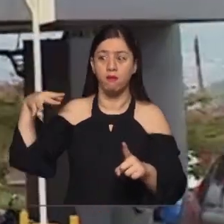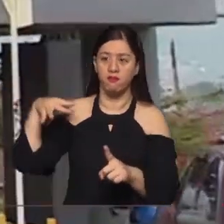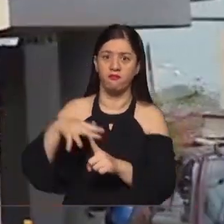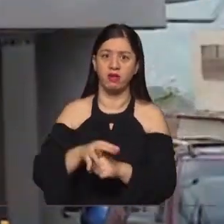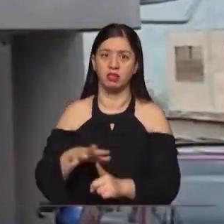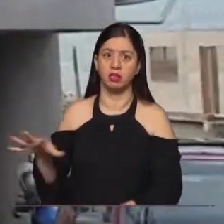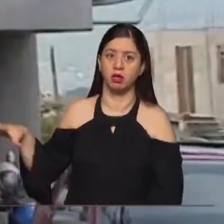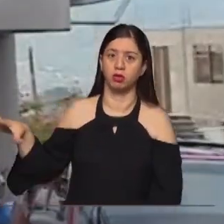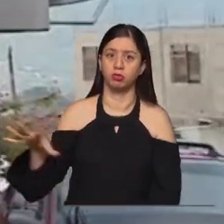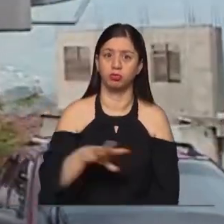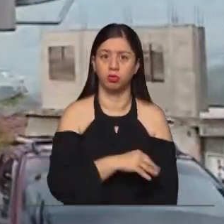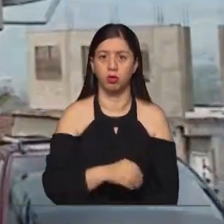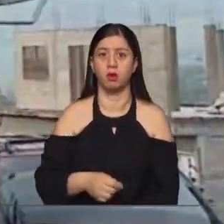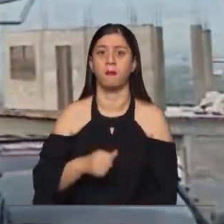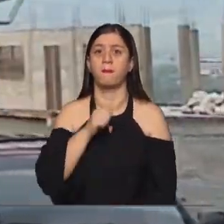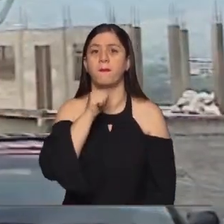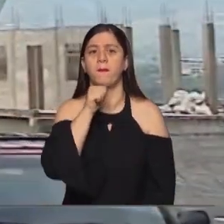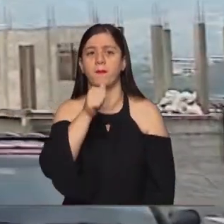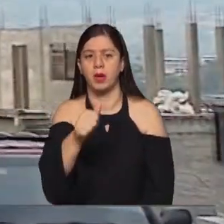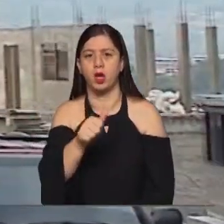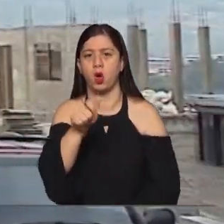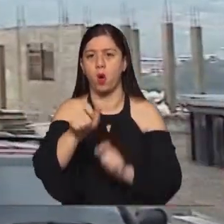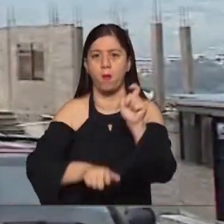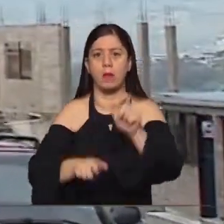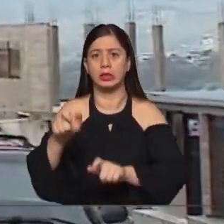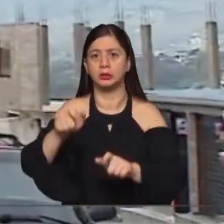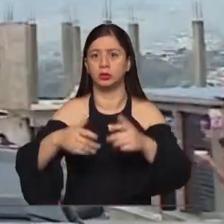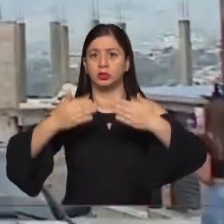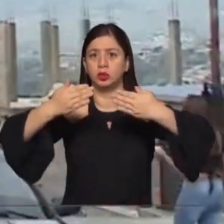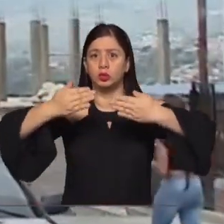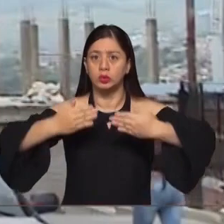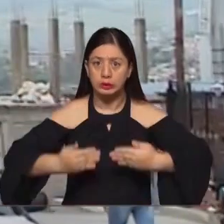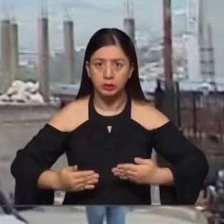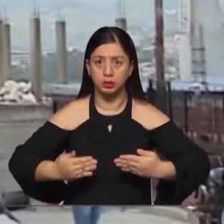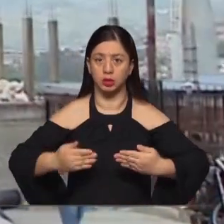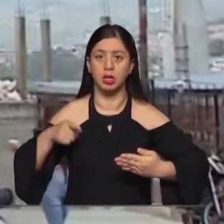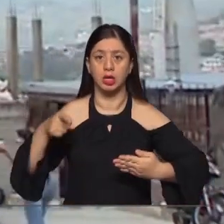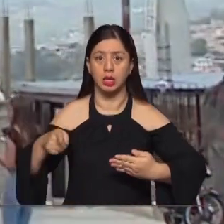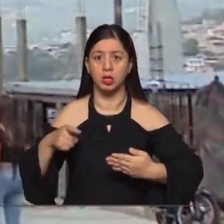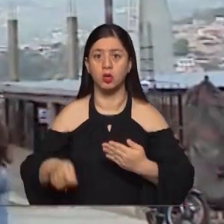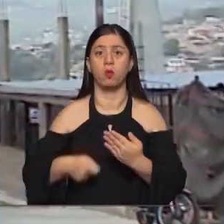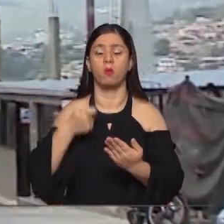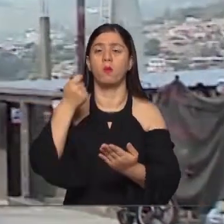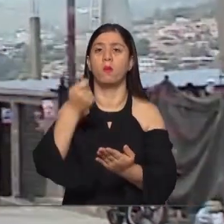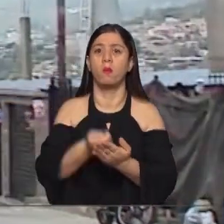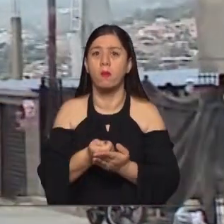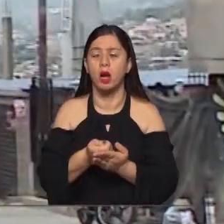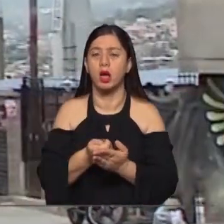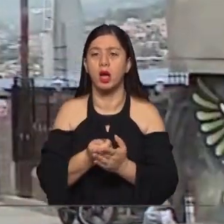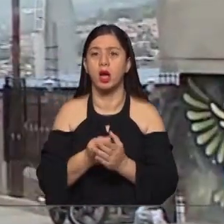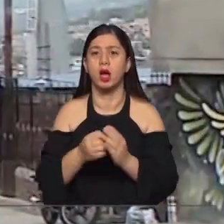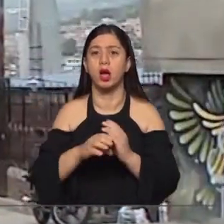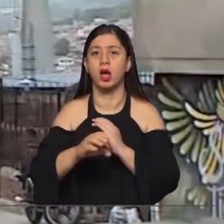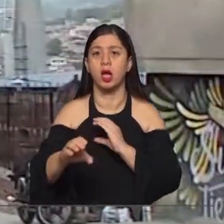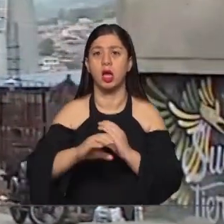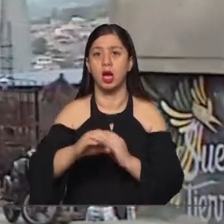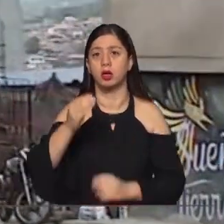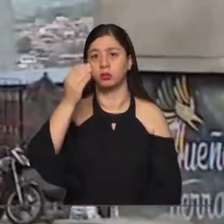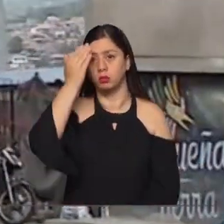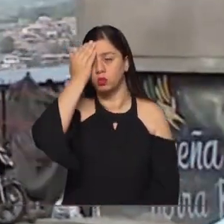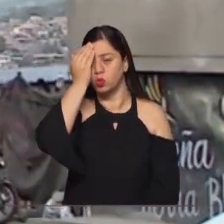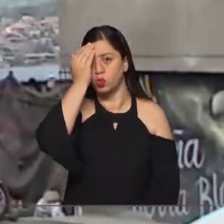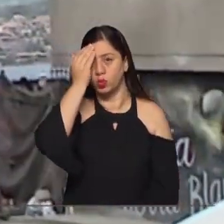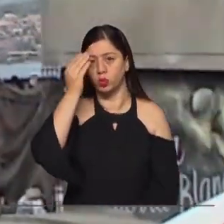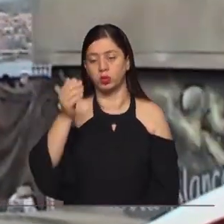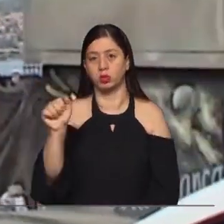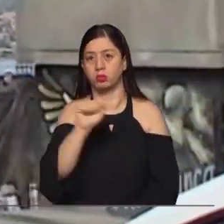comunidad, y en especial a la gente que está discapacitada. Les toca pagar su carro pirata, pues como se dice, para